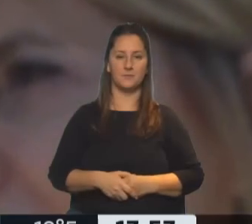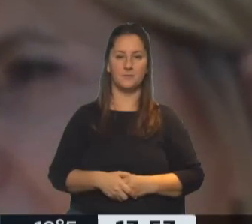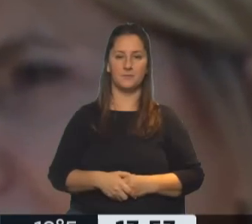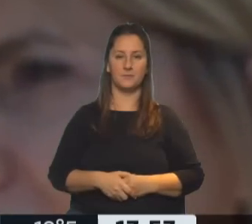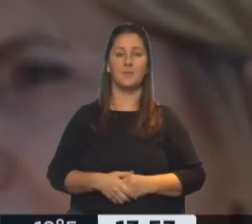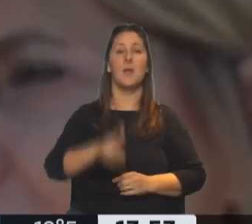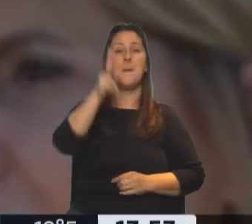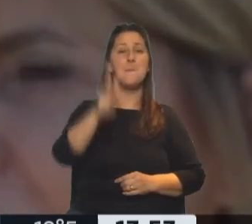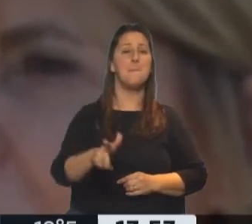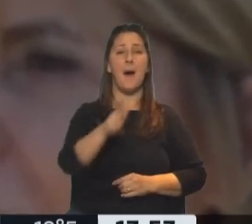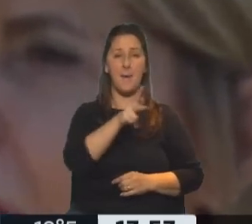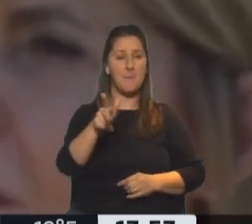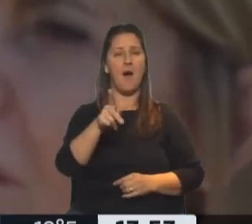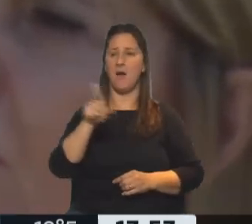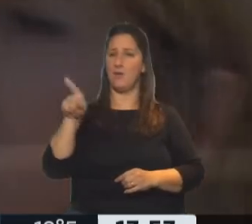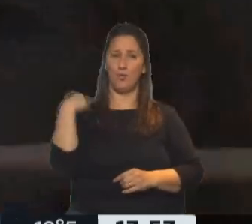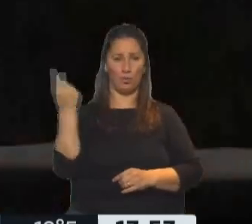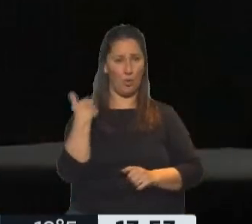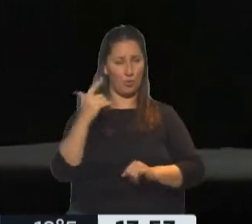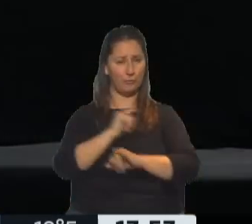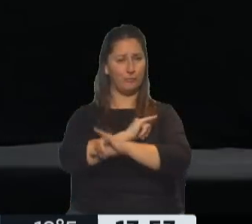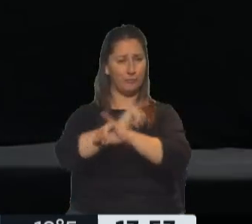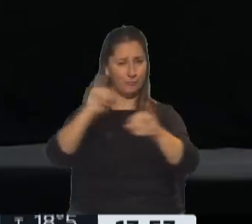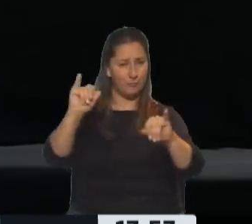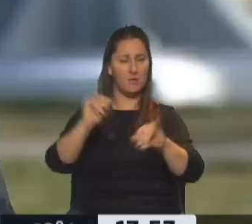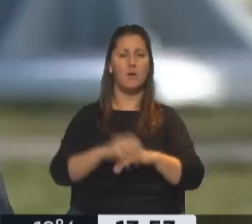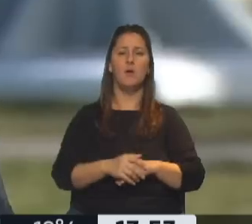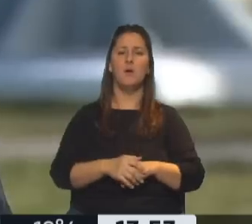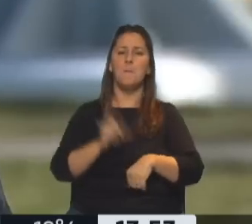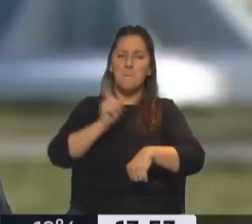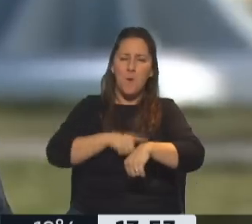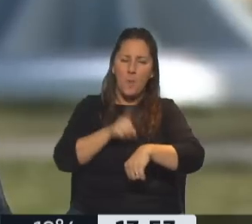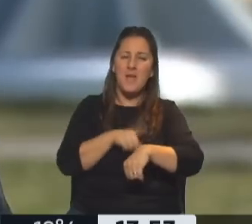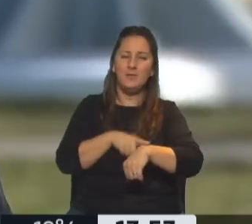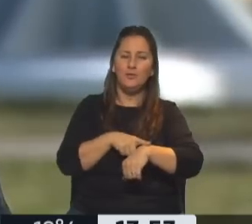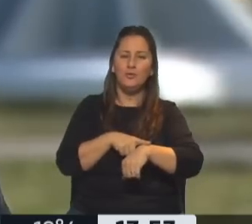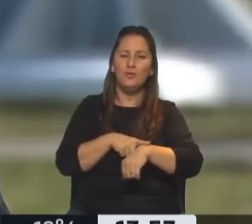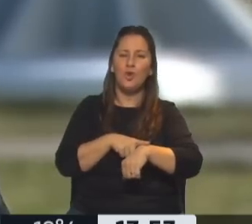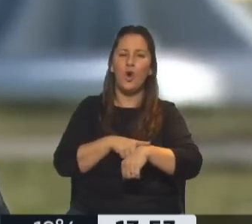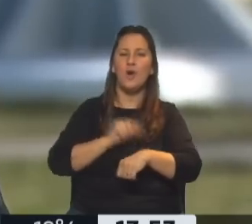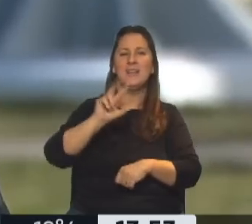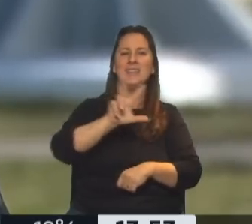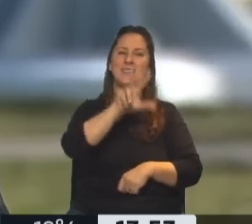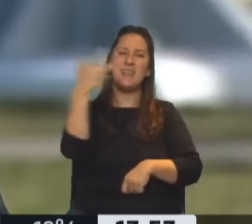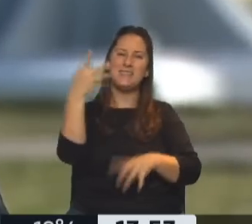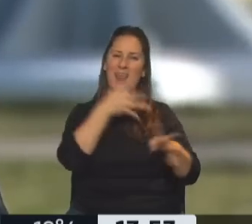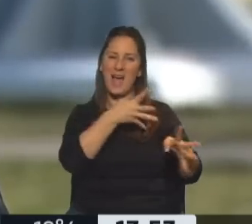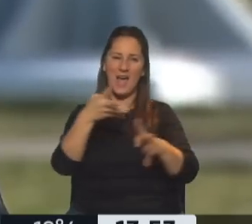El Papa nos anuncia que estamos en los umbrales de la Tercera Guerra